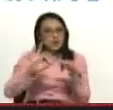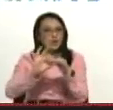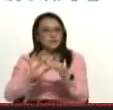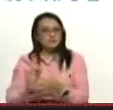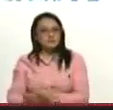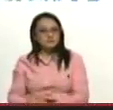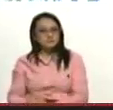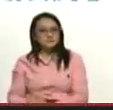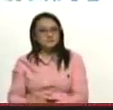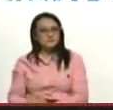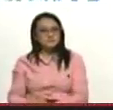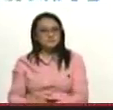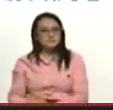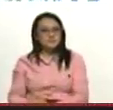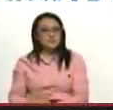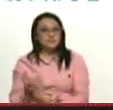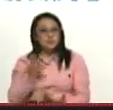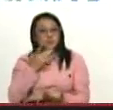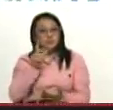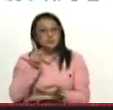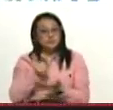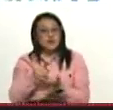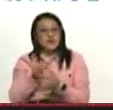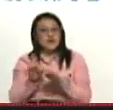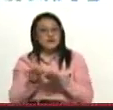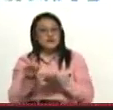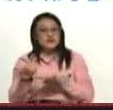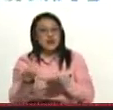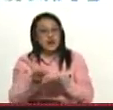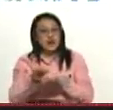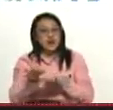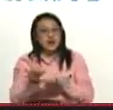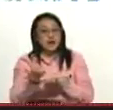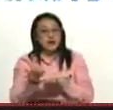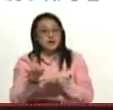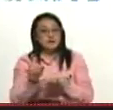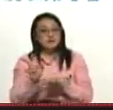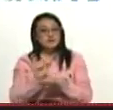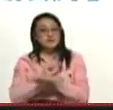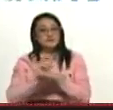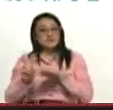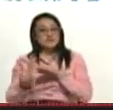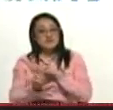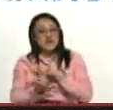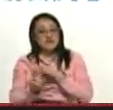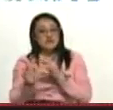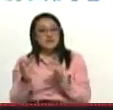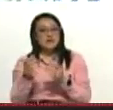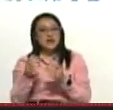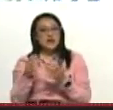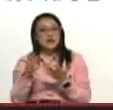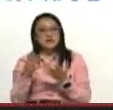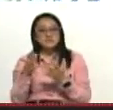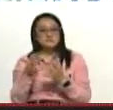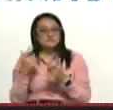cuando tú estás en una isla ya sea en San Vicente Jamaica Barbados